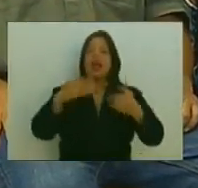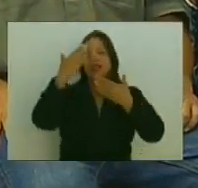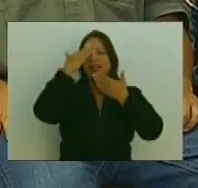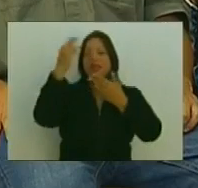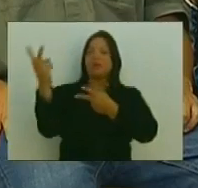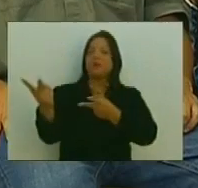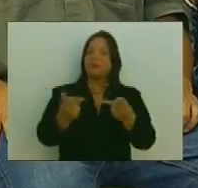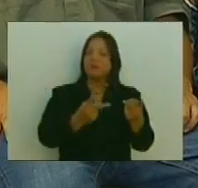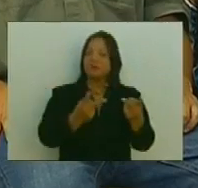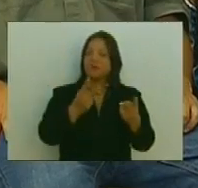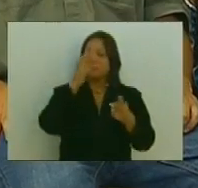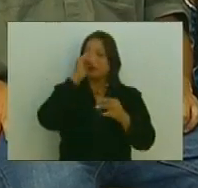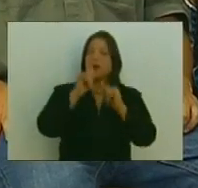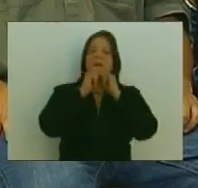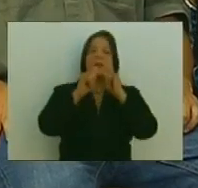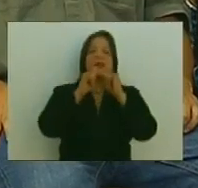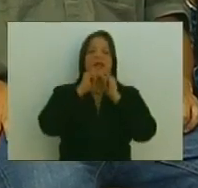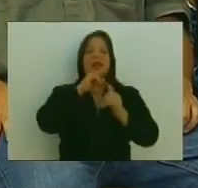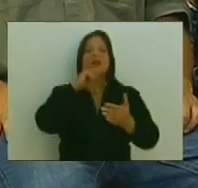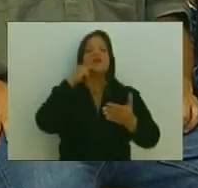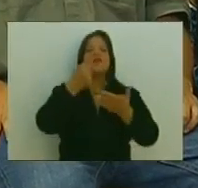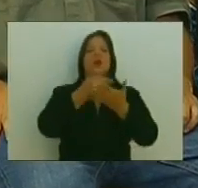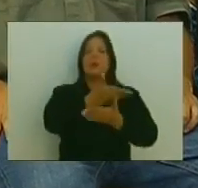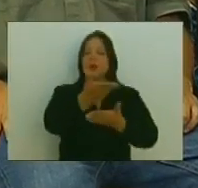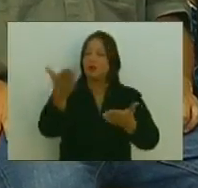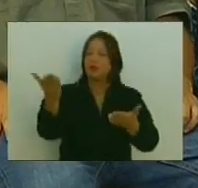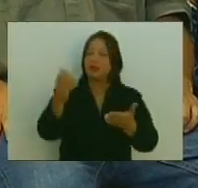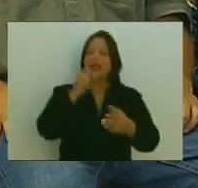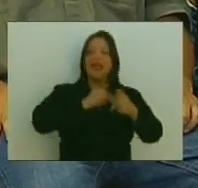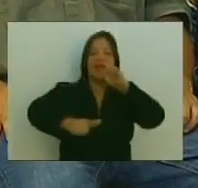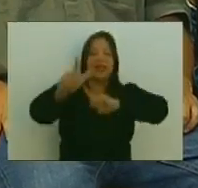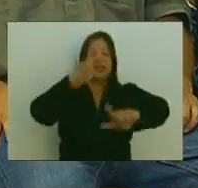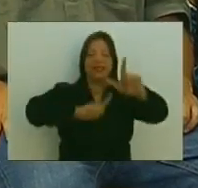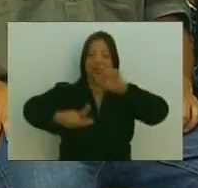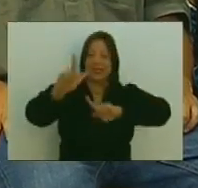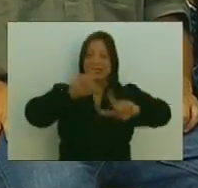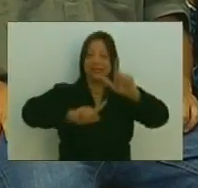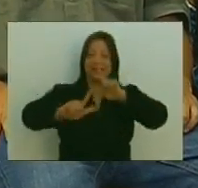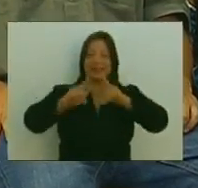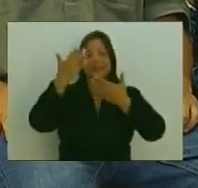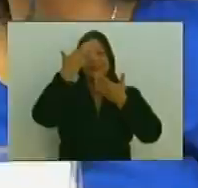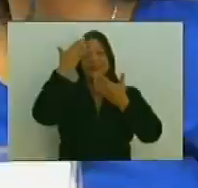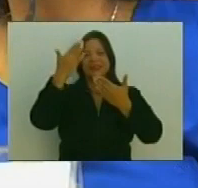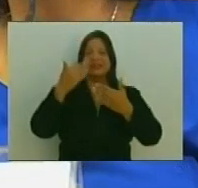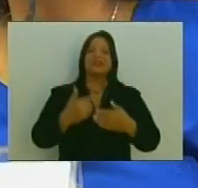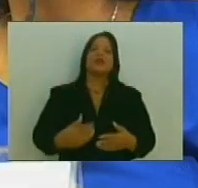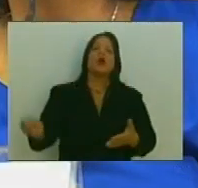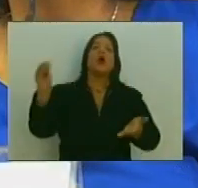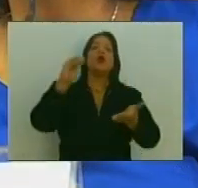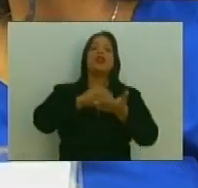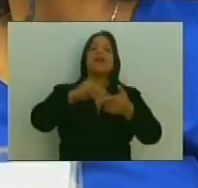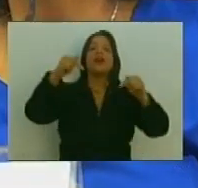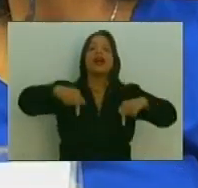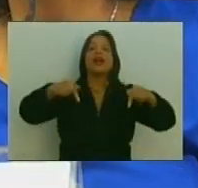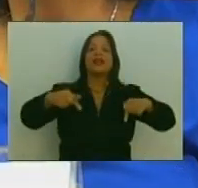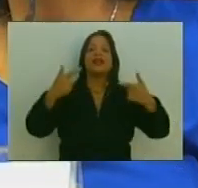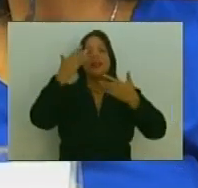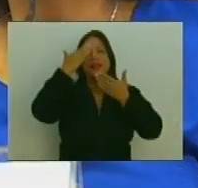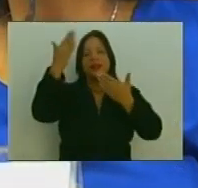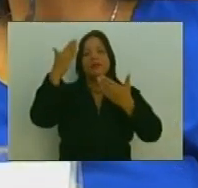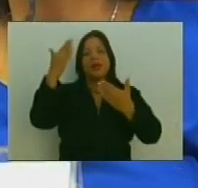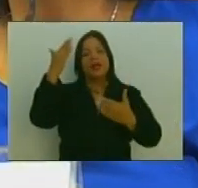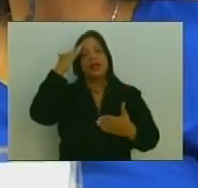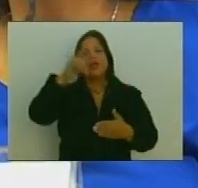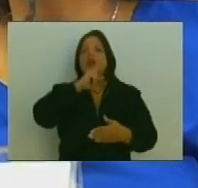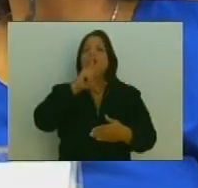dimos un mensaje en nombre de ustedes a través del lenguaje de señas, que yo quiero nuevamente desde acá enviarles